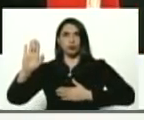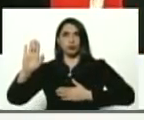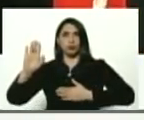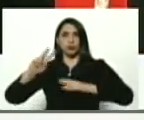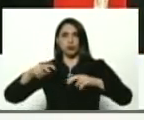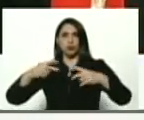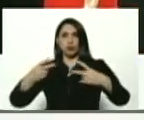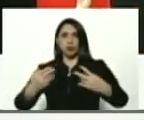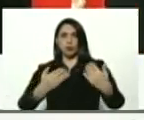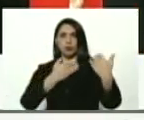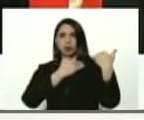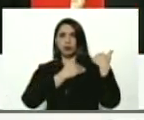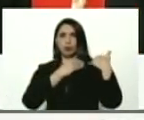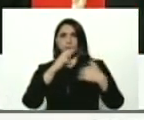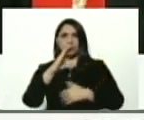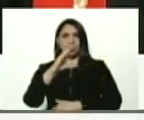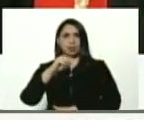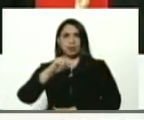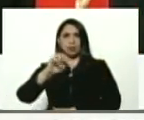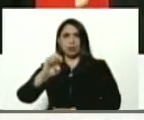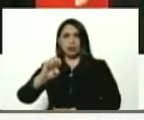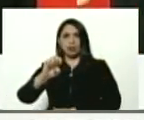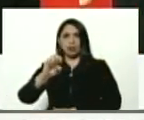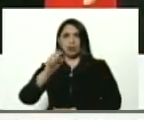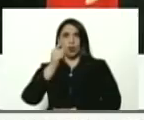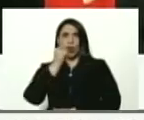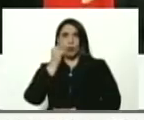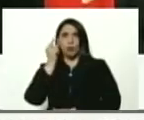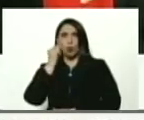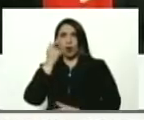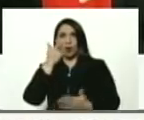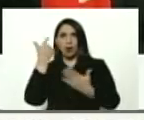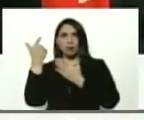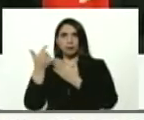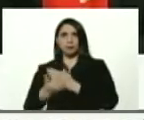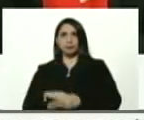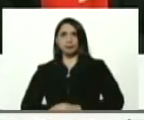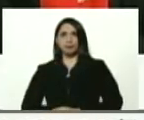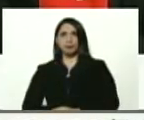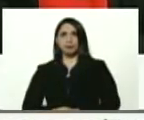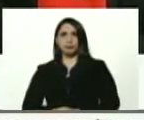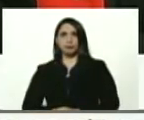nuevos rectores y rectoras del Consejo Nacional Electoral.